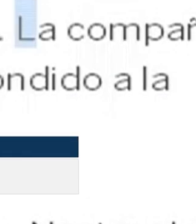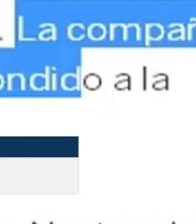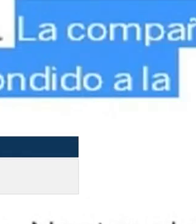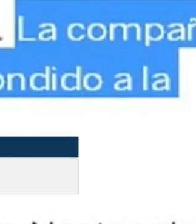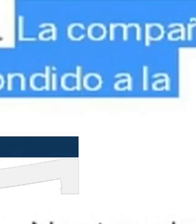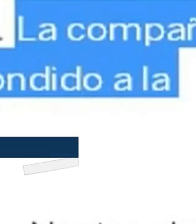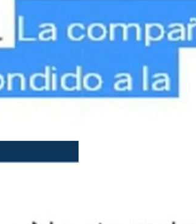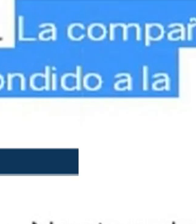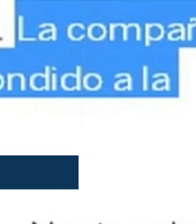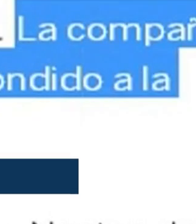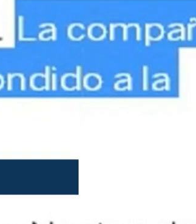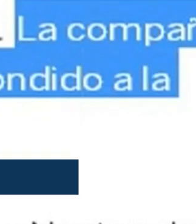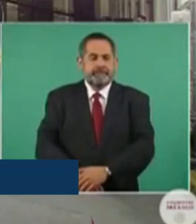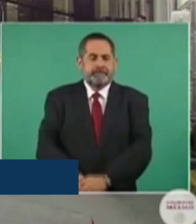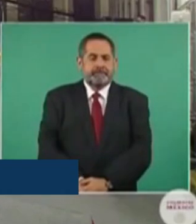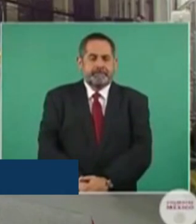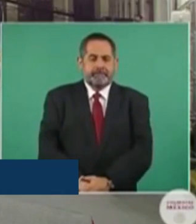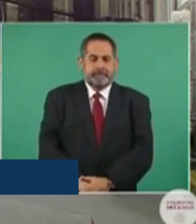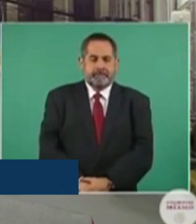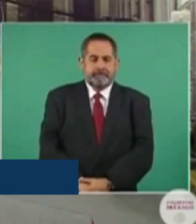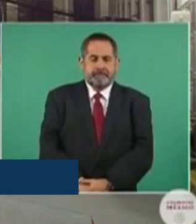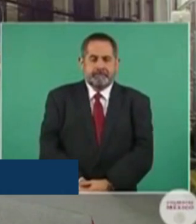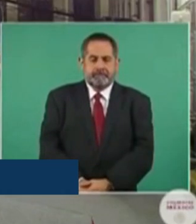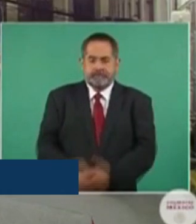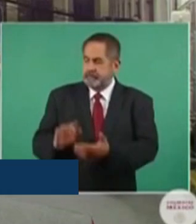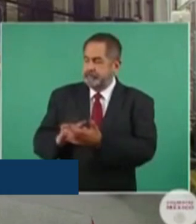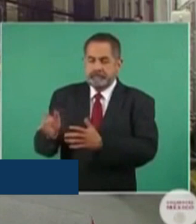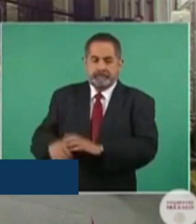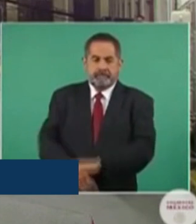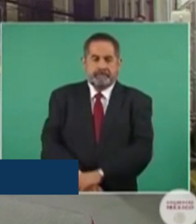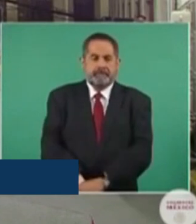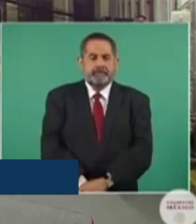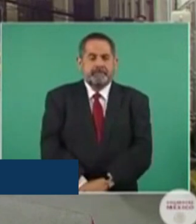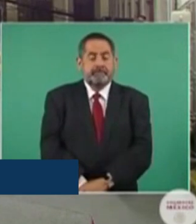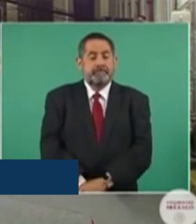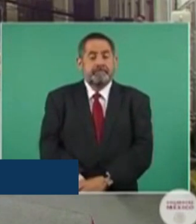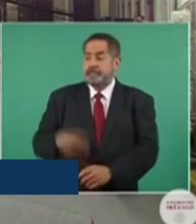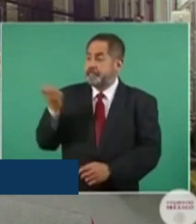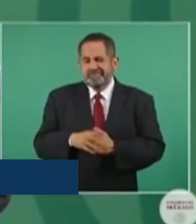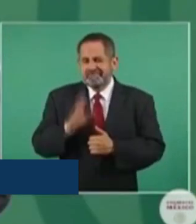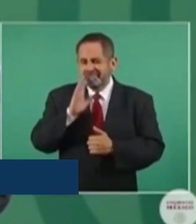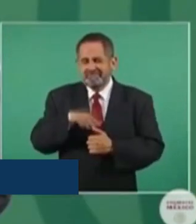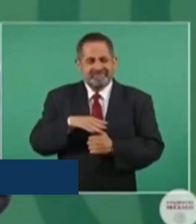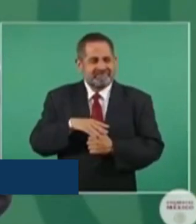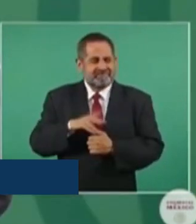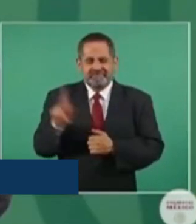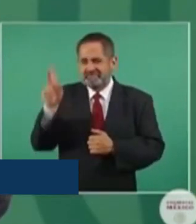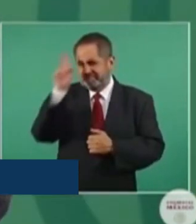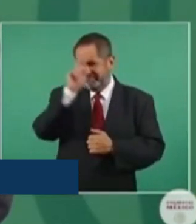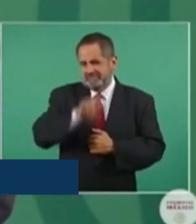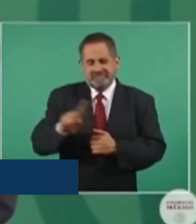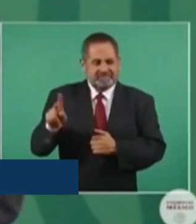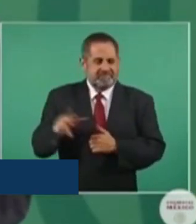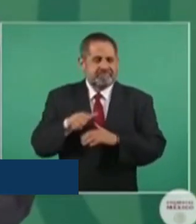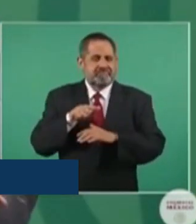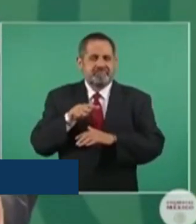y no se obtuvo respuesta la guinda la ha puesto el presidente estamos viviendo peores